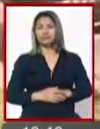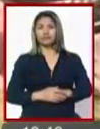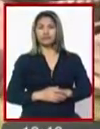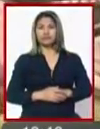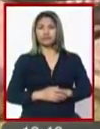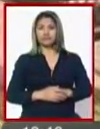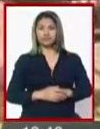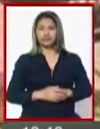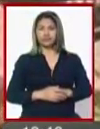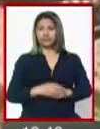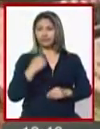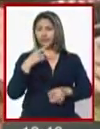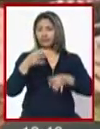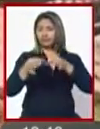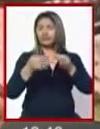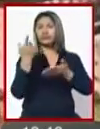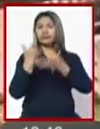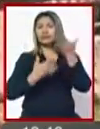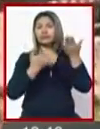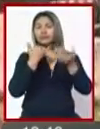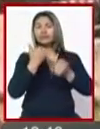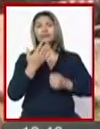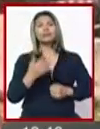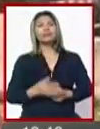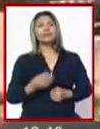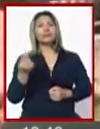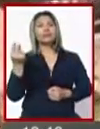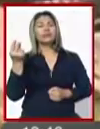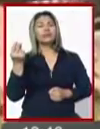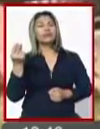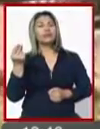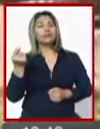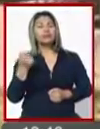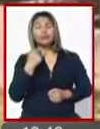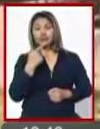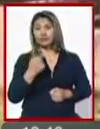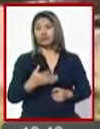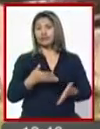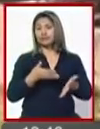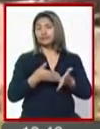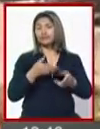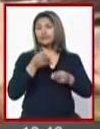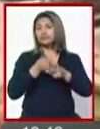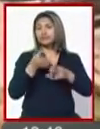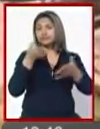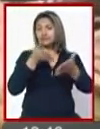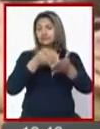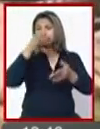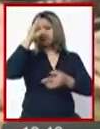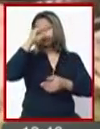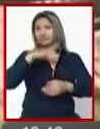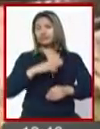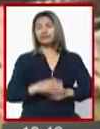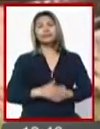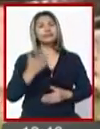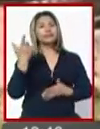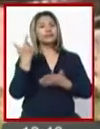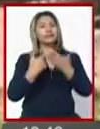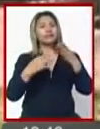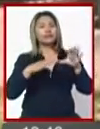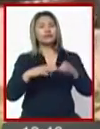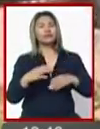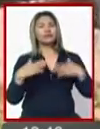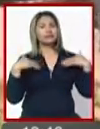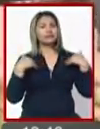ahí. Yo le dije al caballo, ¿qué te pasa vos, pobre perro de mierda? Le agarré una vara, lo pegué. Te voy a matar, ¿cómo vas a hacer al